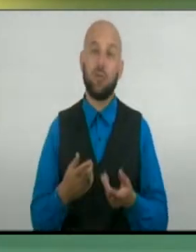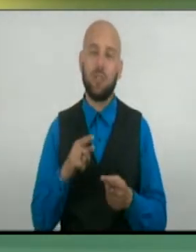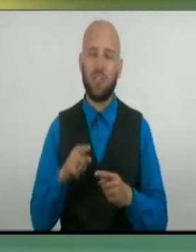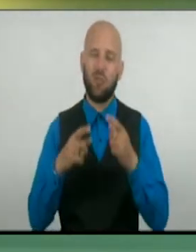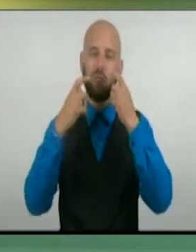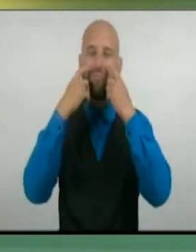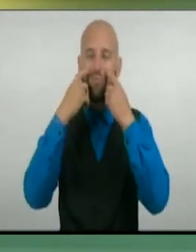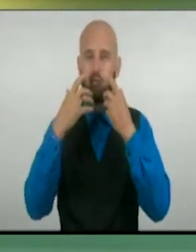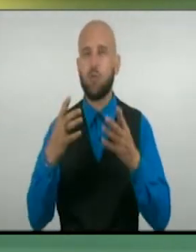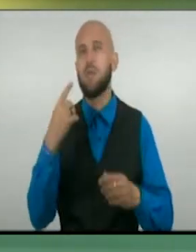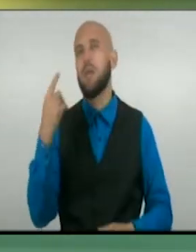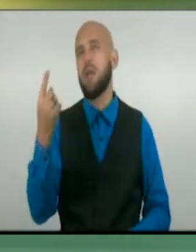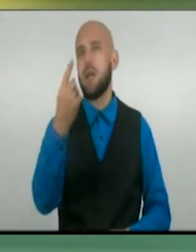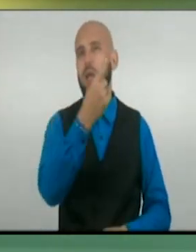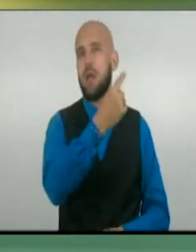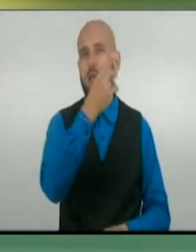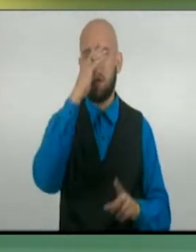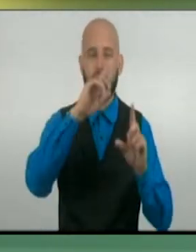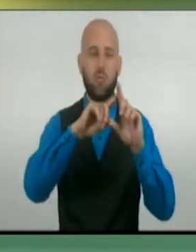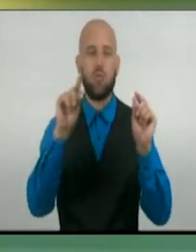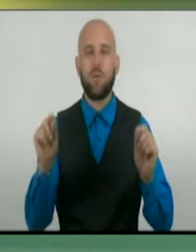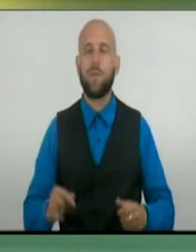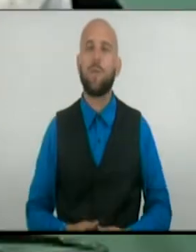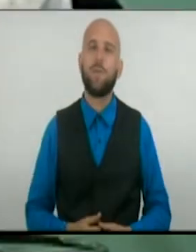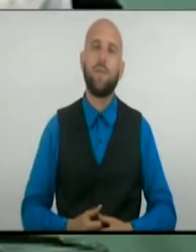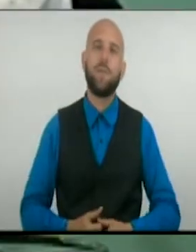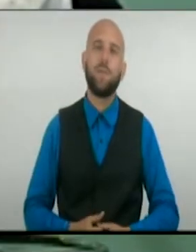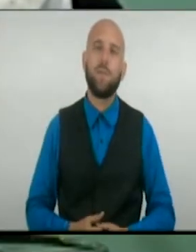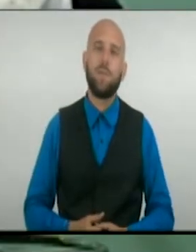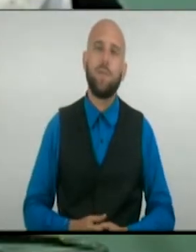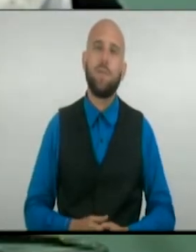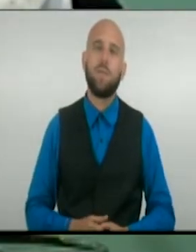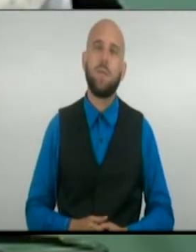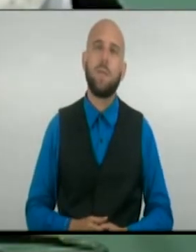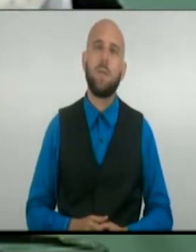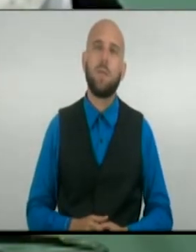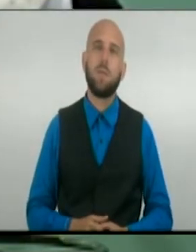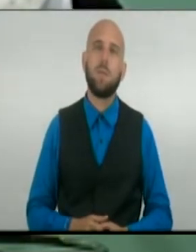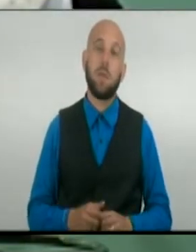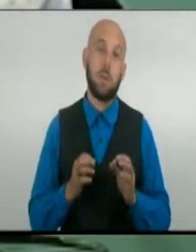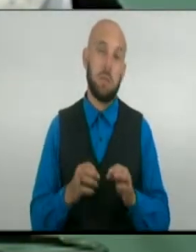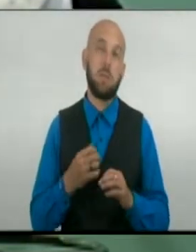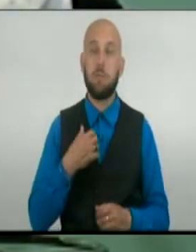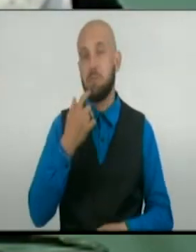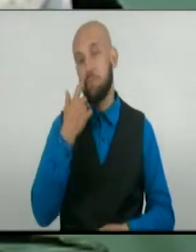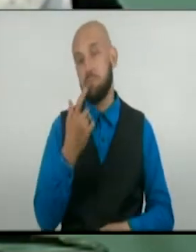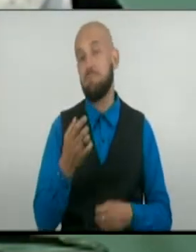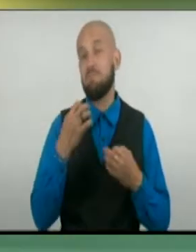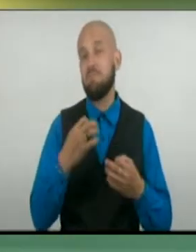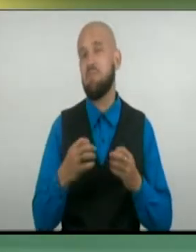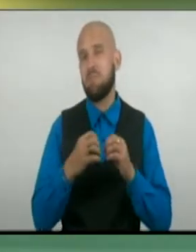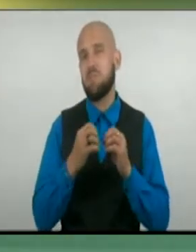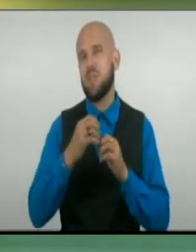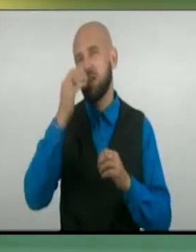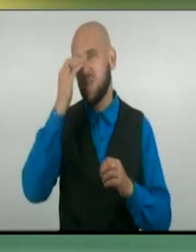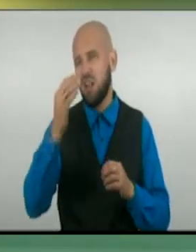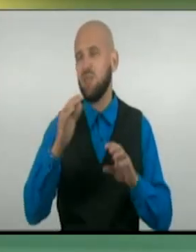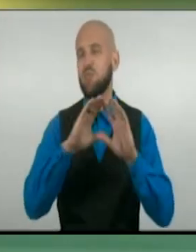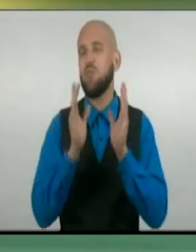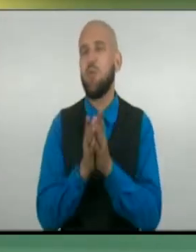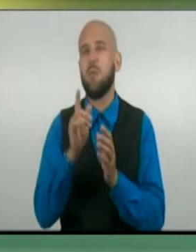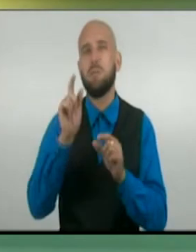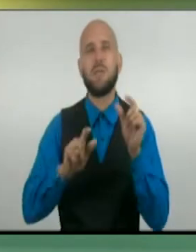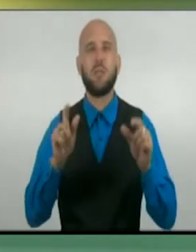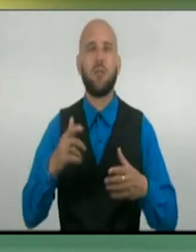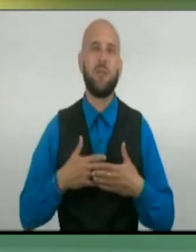de todos los donantes del país del país así a ver es mi forma de ver los donantes de la cob